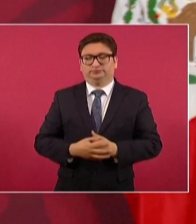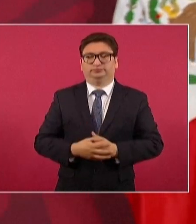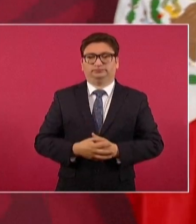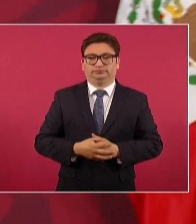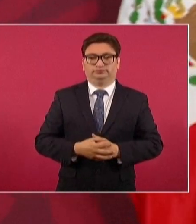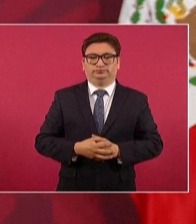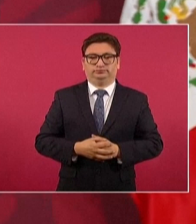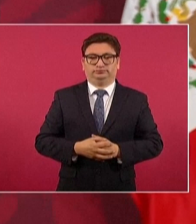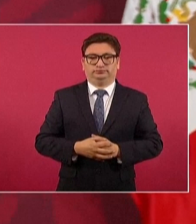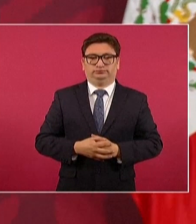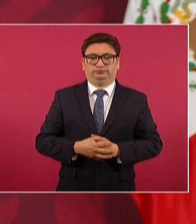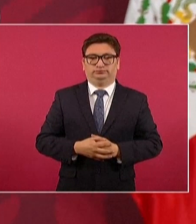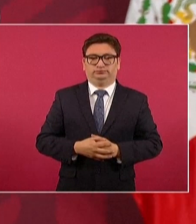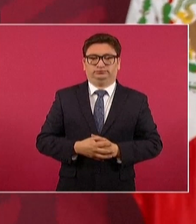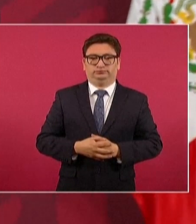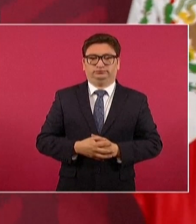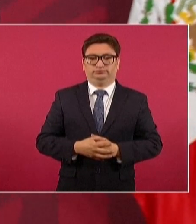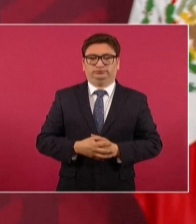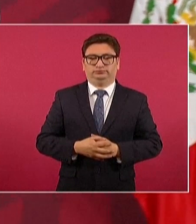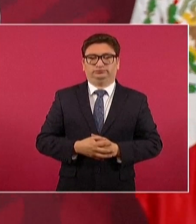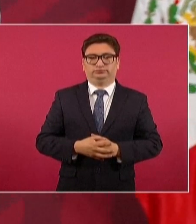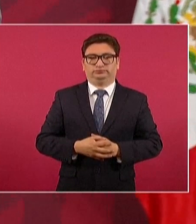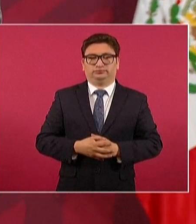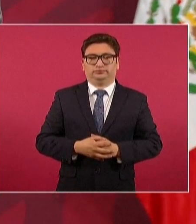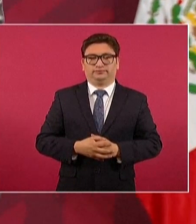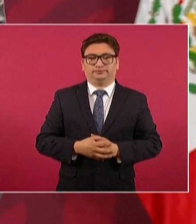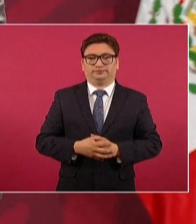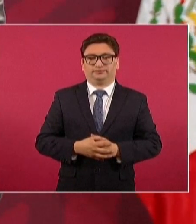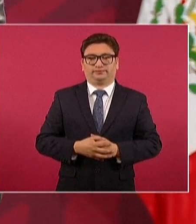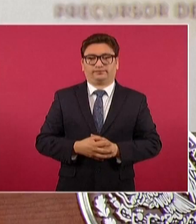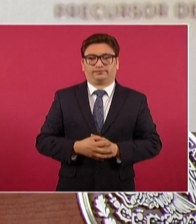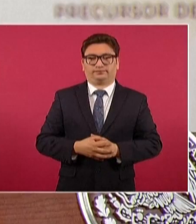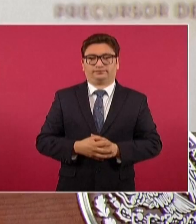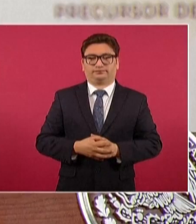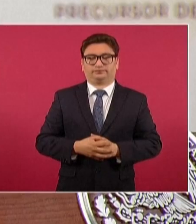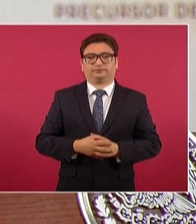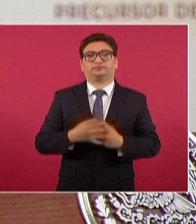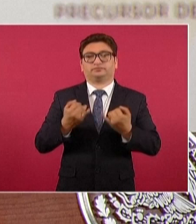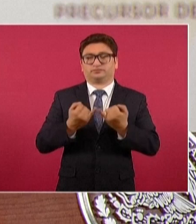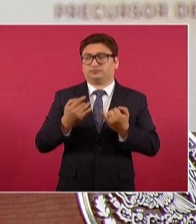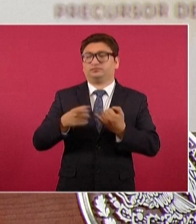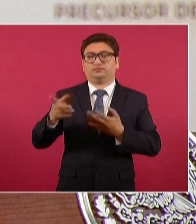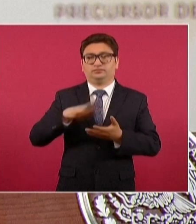y falta d controles